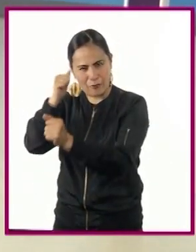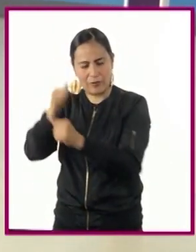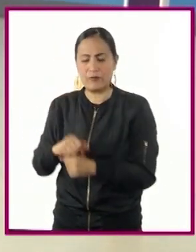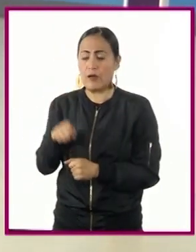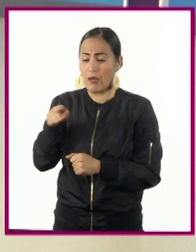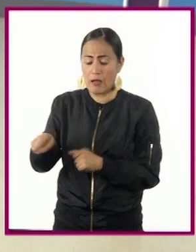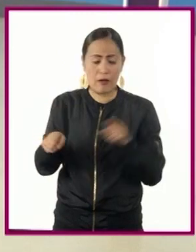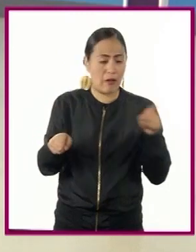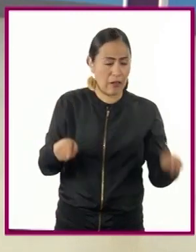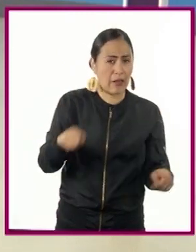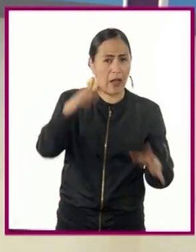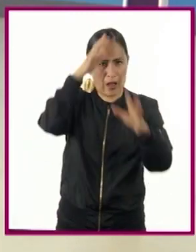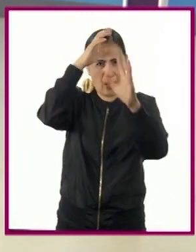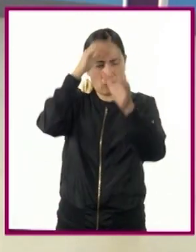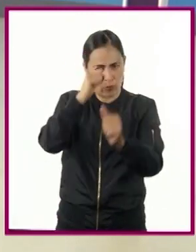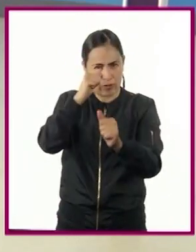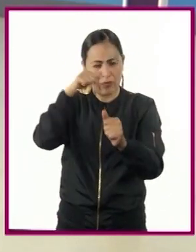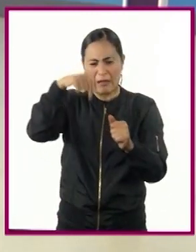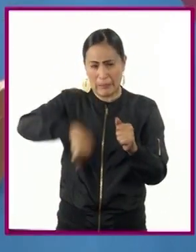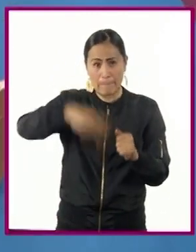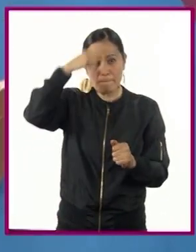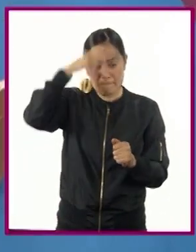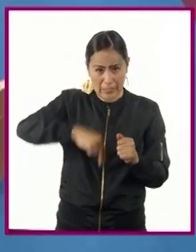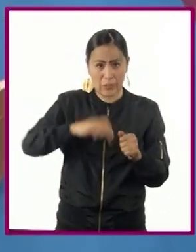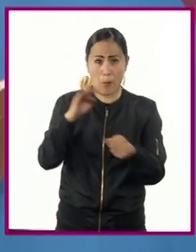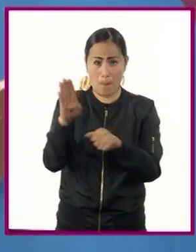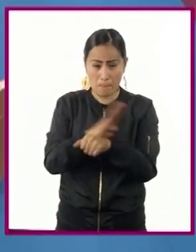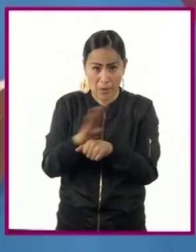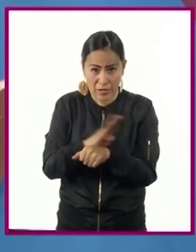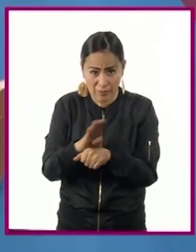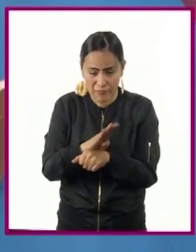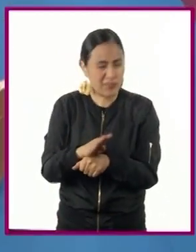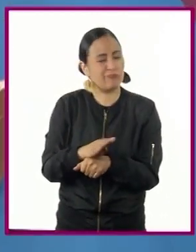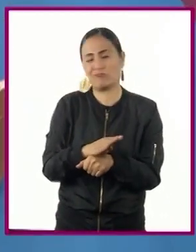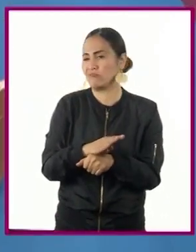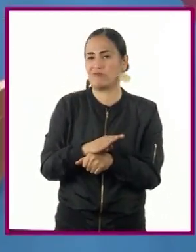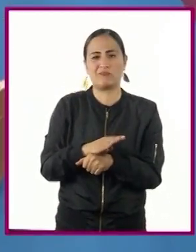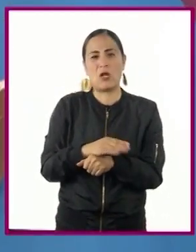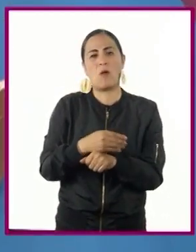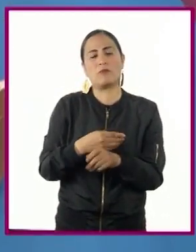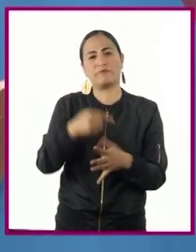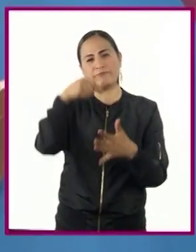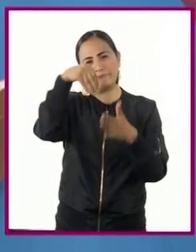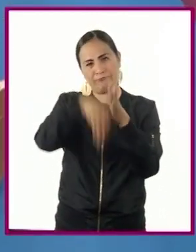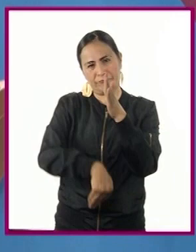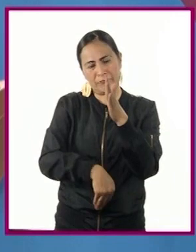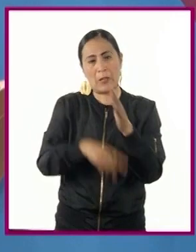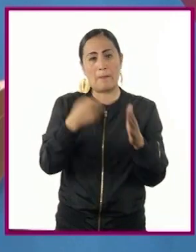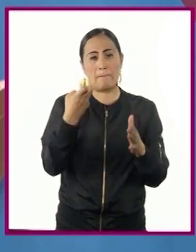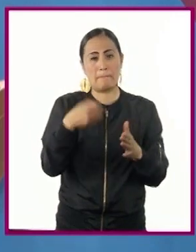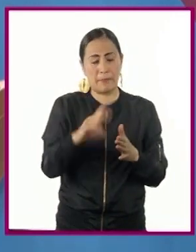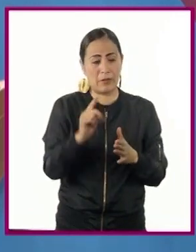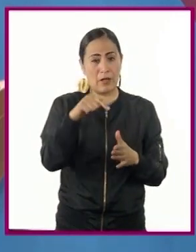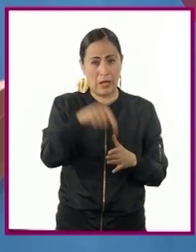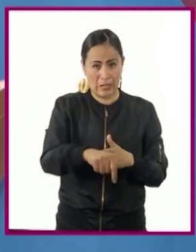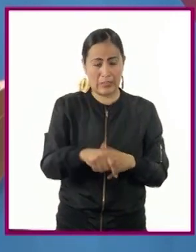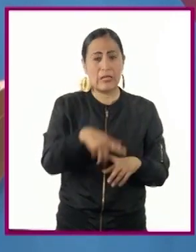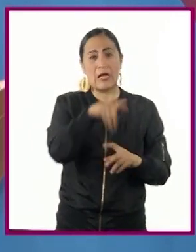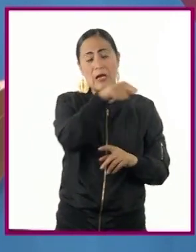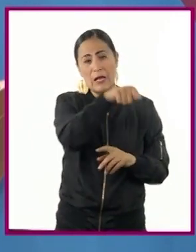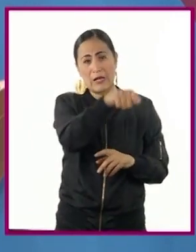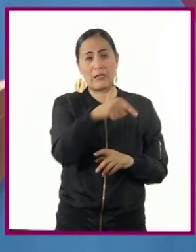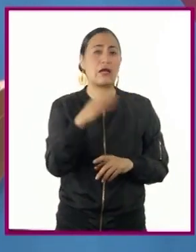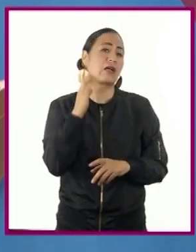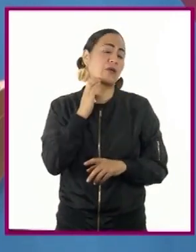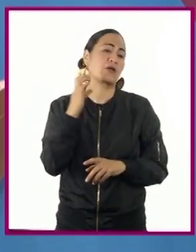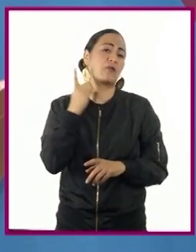cláusulas que resultaban perjudiciales para México, pero por fortuna, el primero de ellos no fue ratificado por el Senado norteamericano y